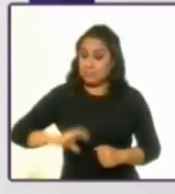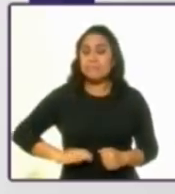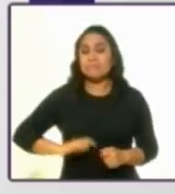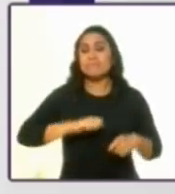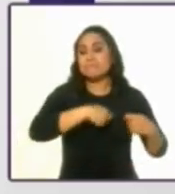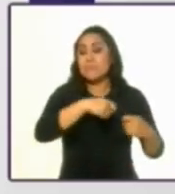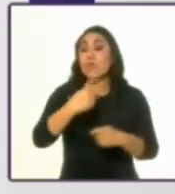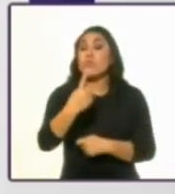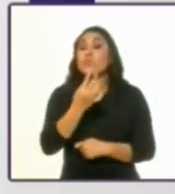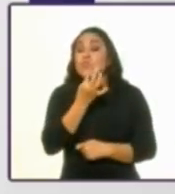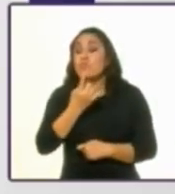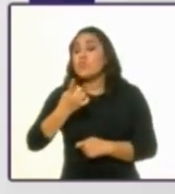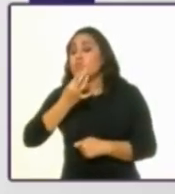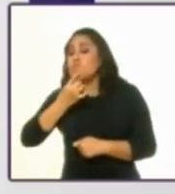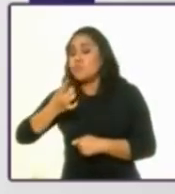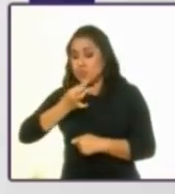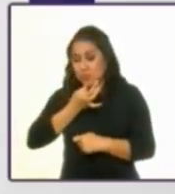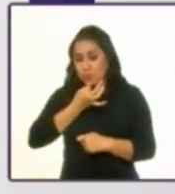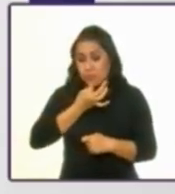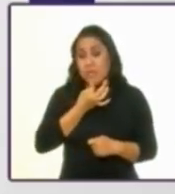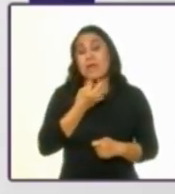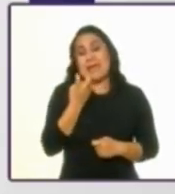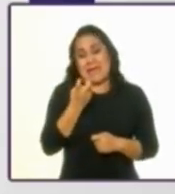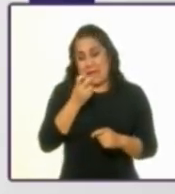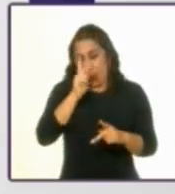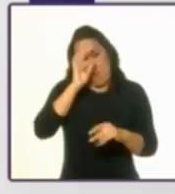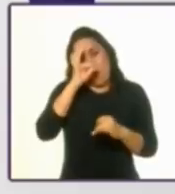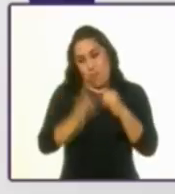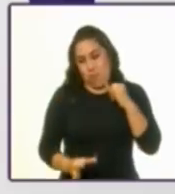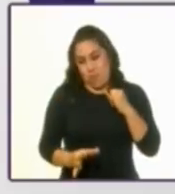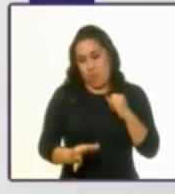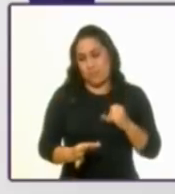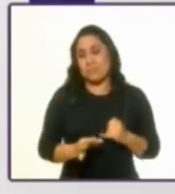mensaje final el tema de esta última participación